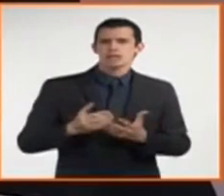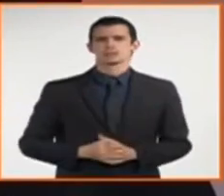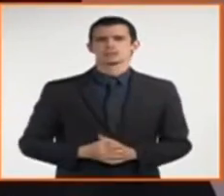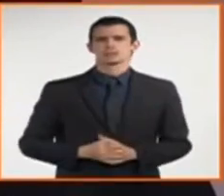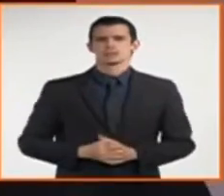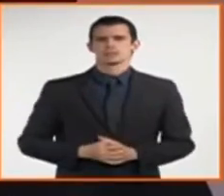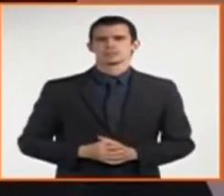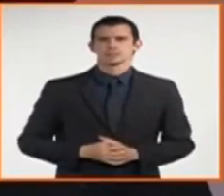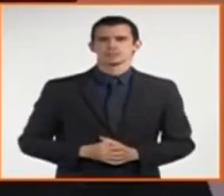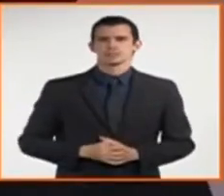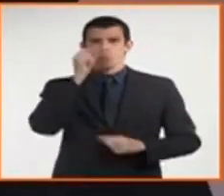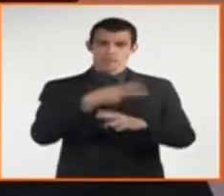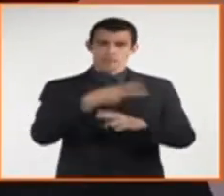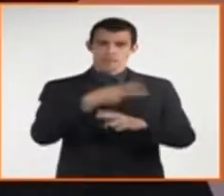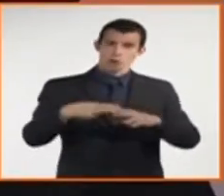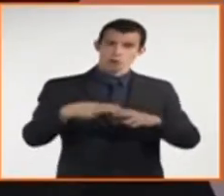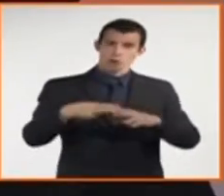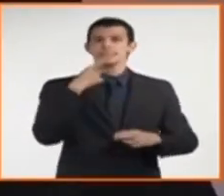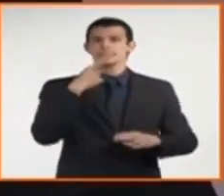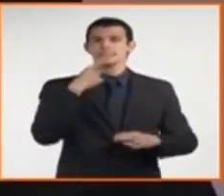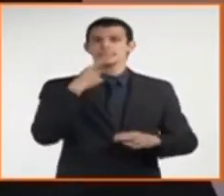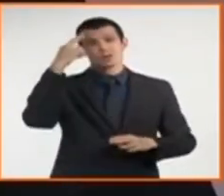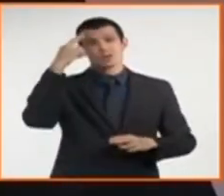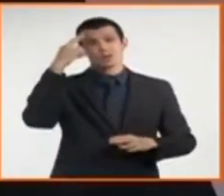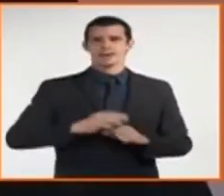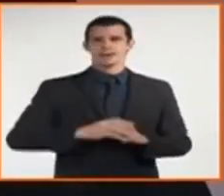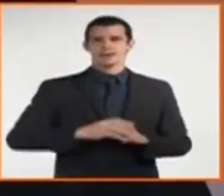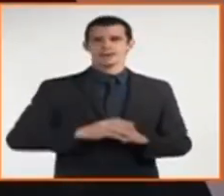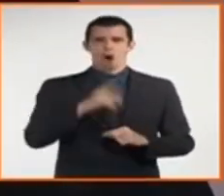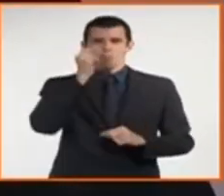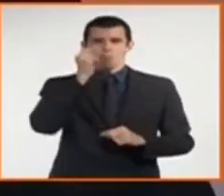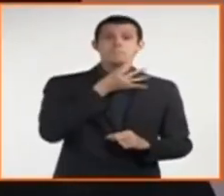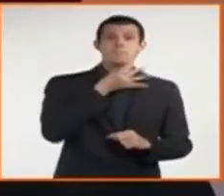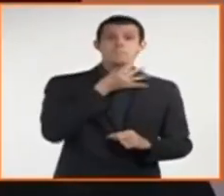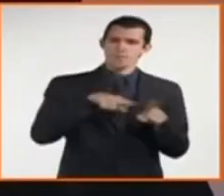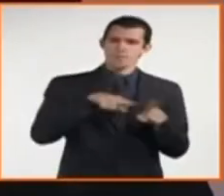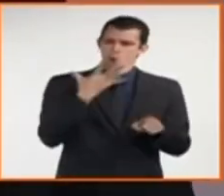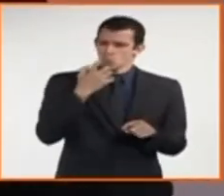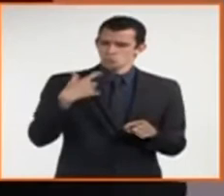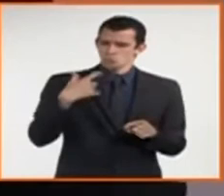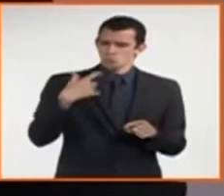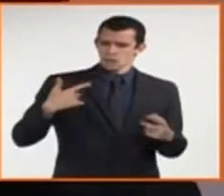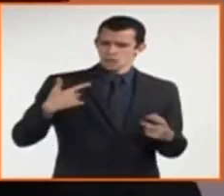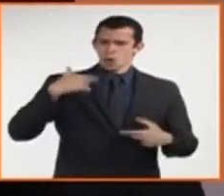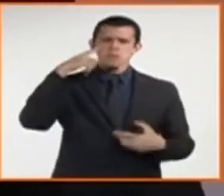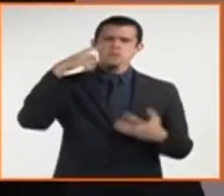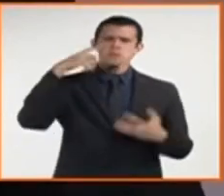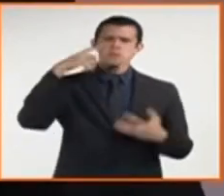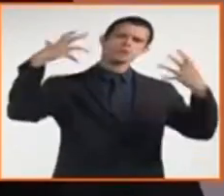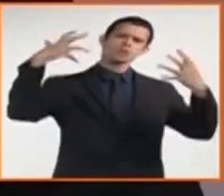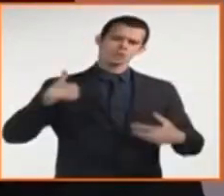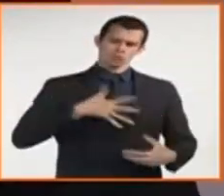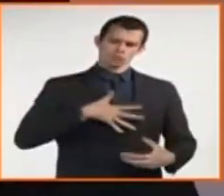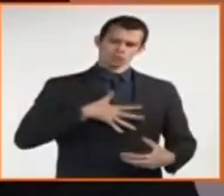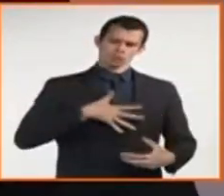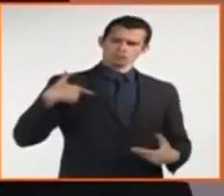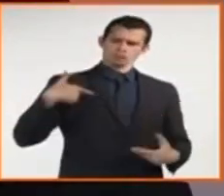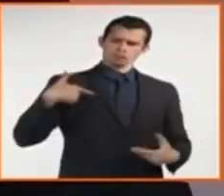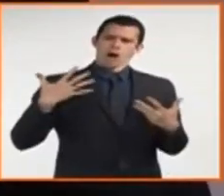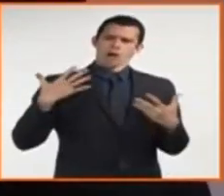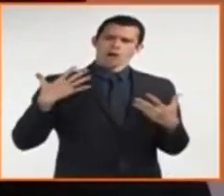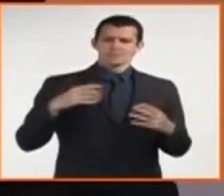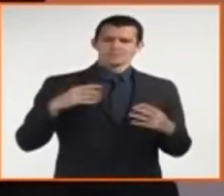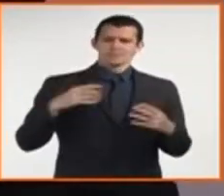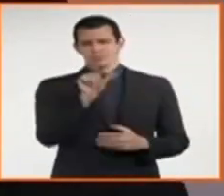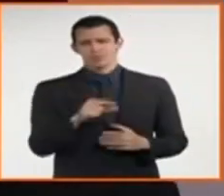martí dijo patria es humanidad sin martín nunca podría haber promovido el chovinismo ni fidel la frase patria